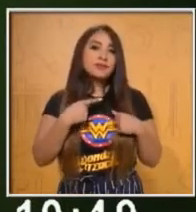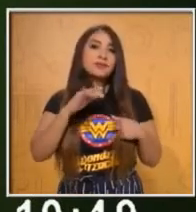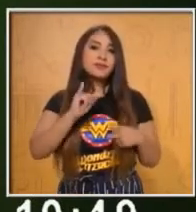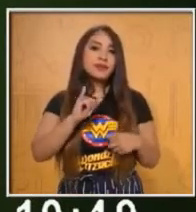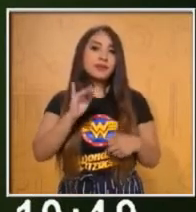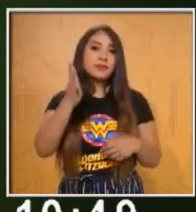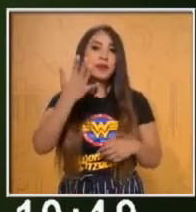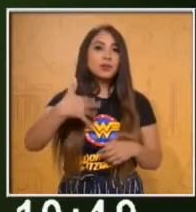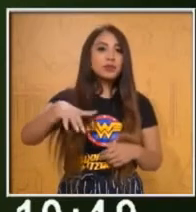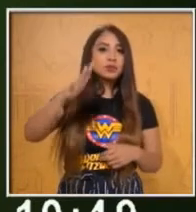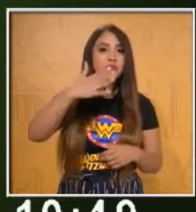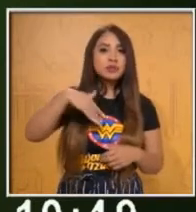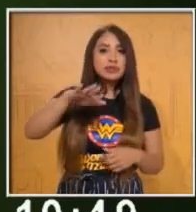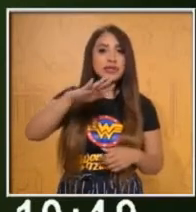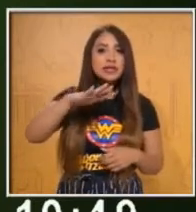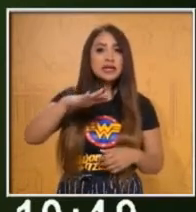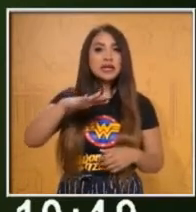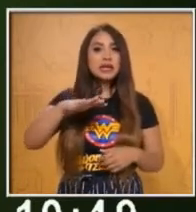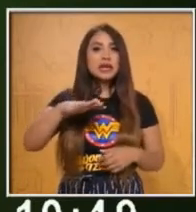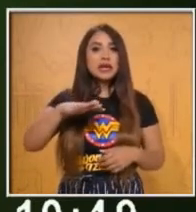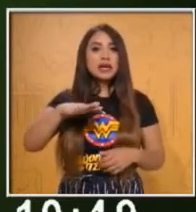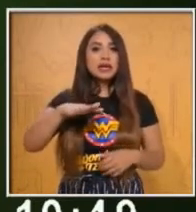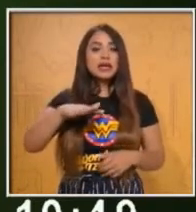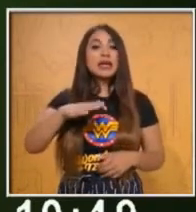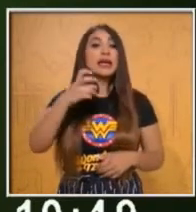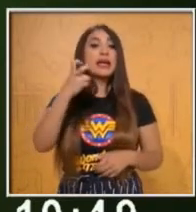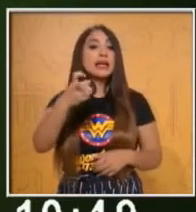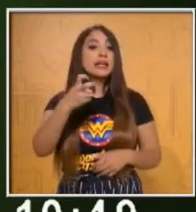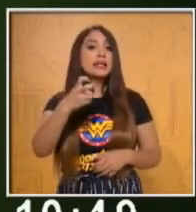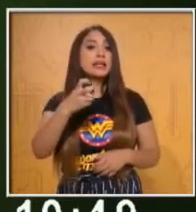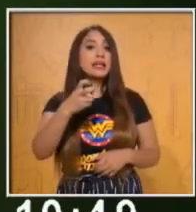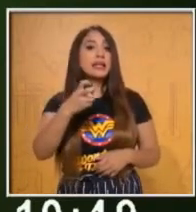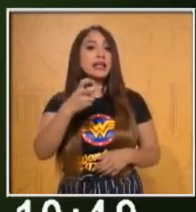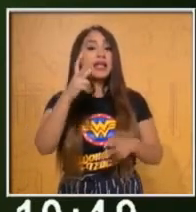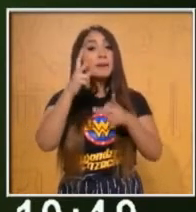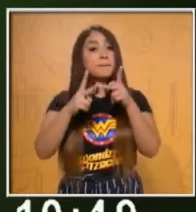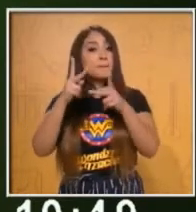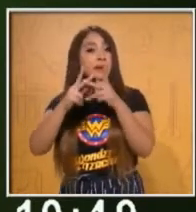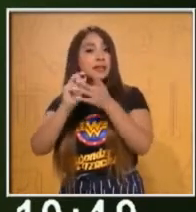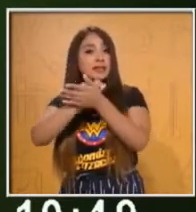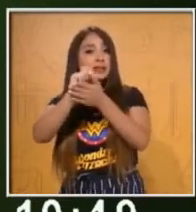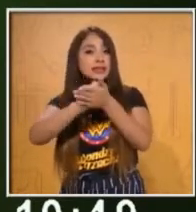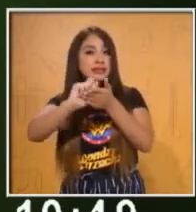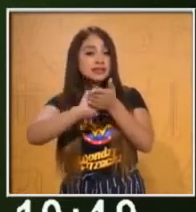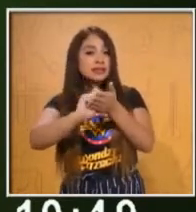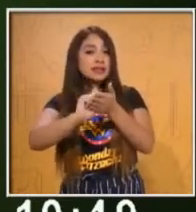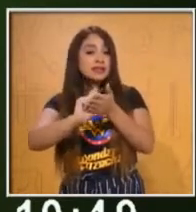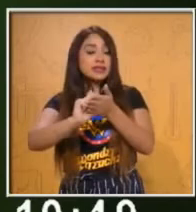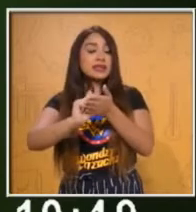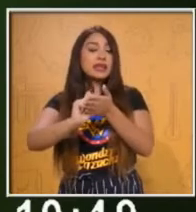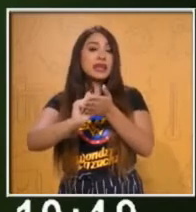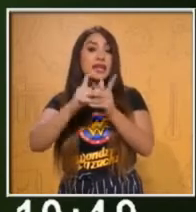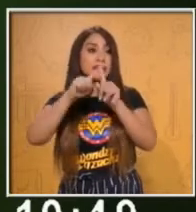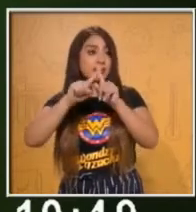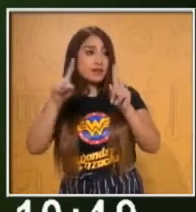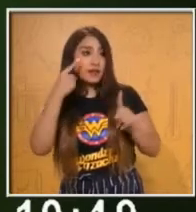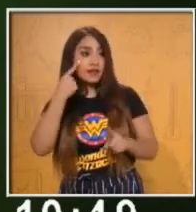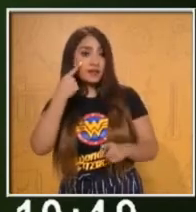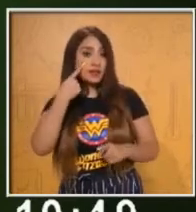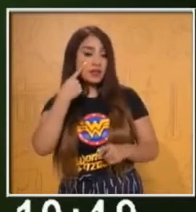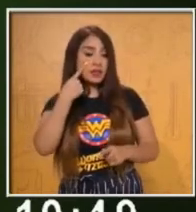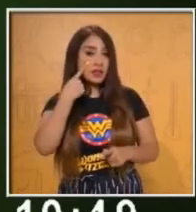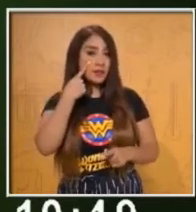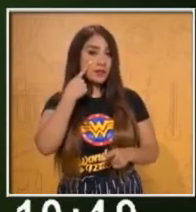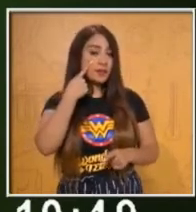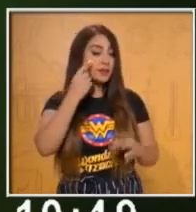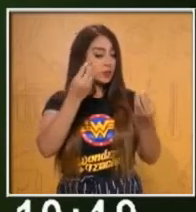buscar dentro del texto las partes que están escritas con una letra diferente. Inclusive vas a